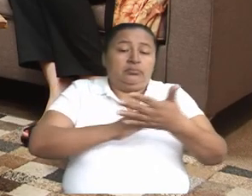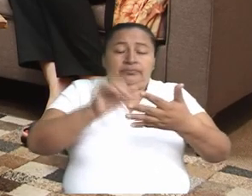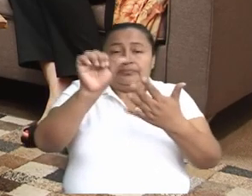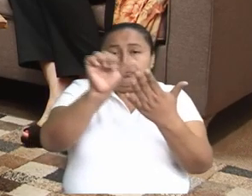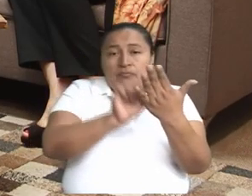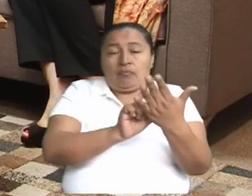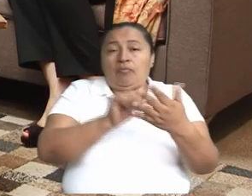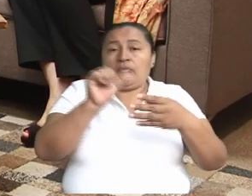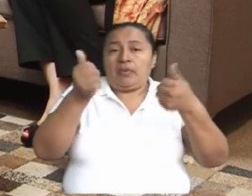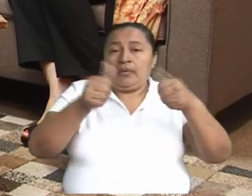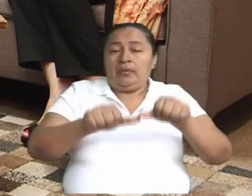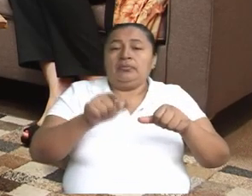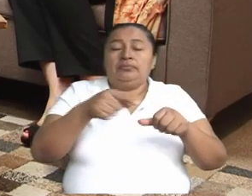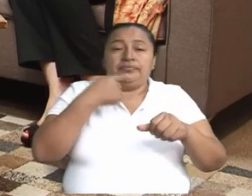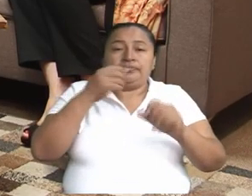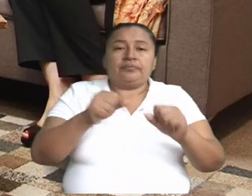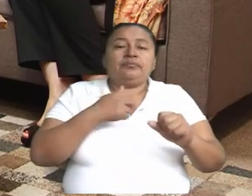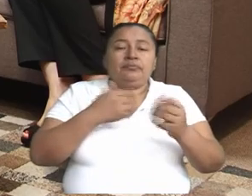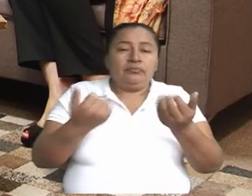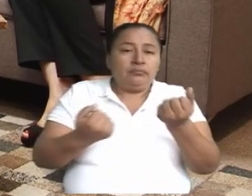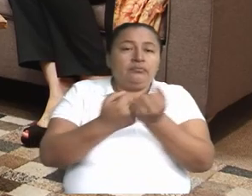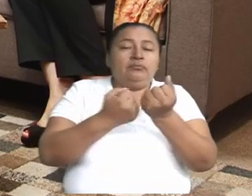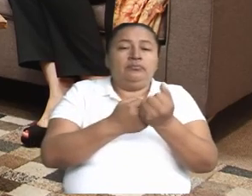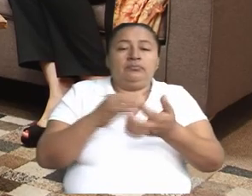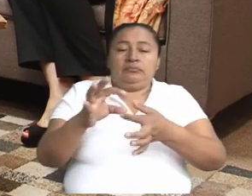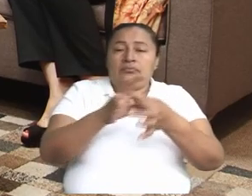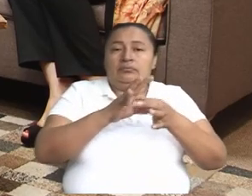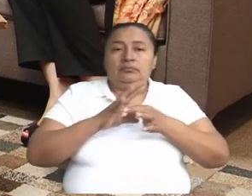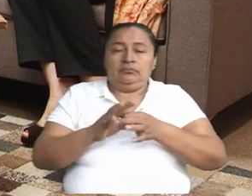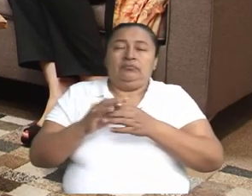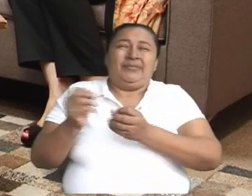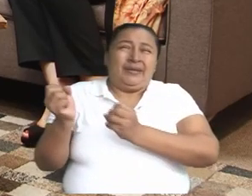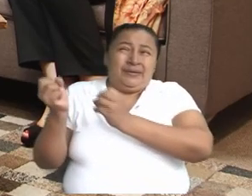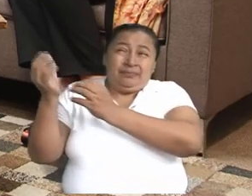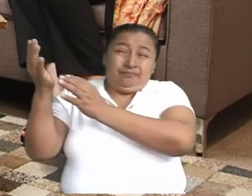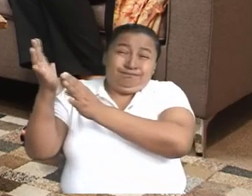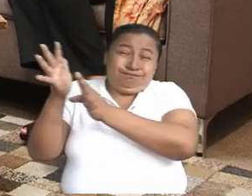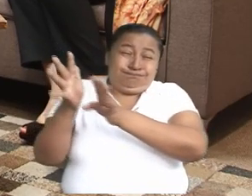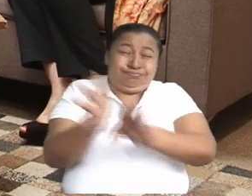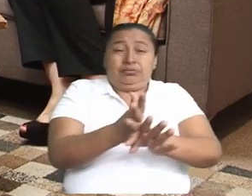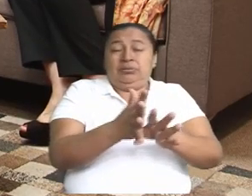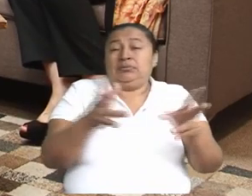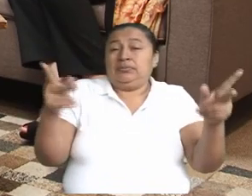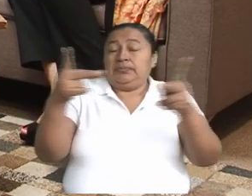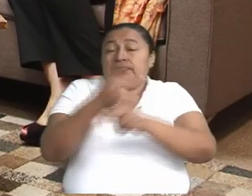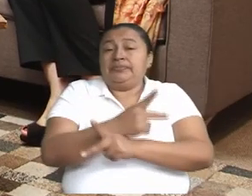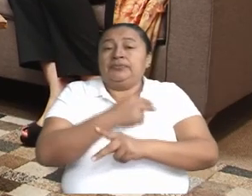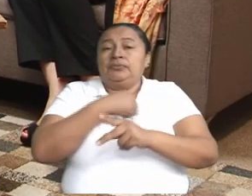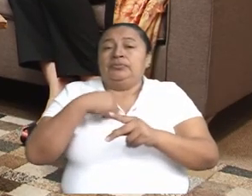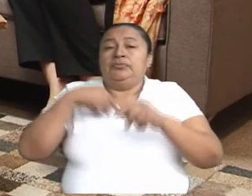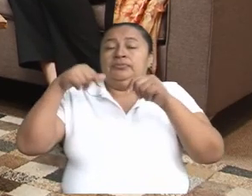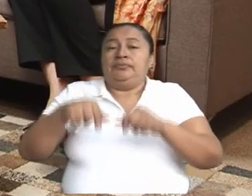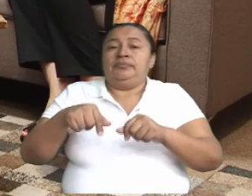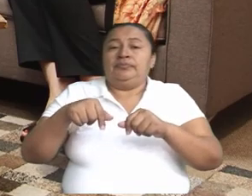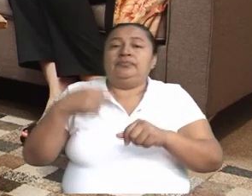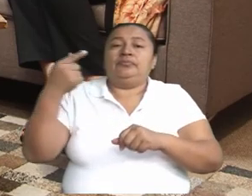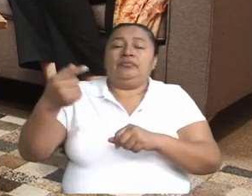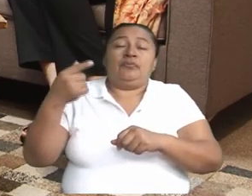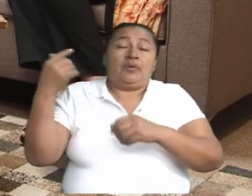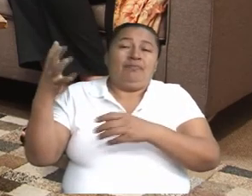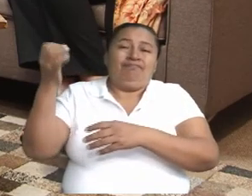hacer frente de manera colectiva a este embate tan brutal que está haciendo el